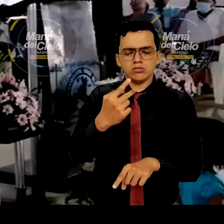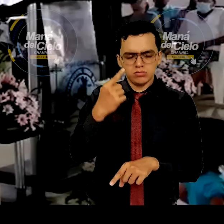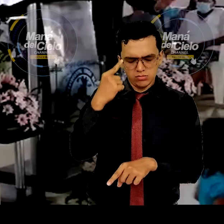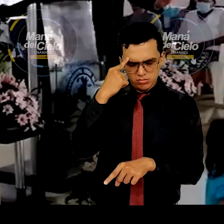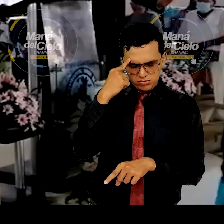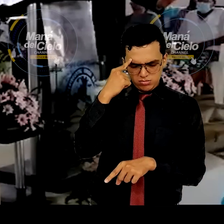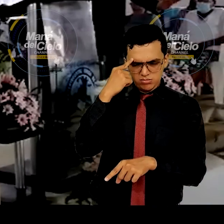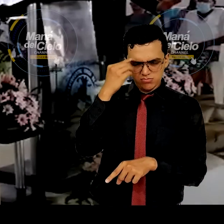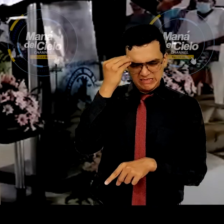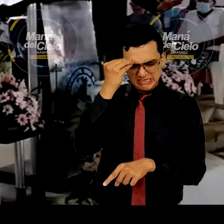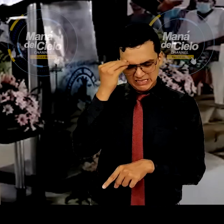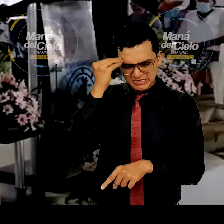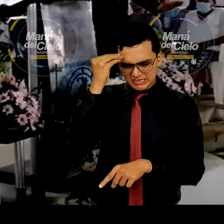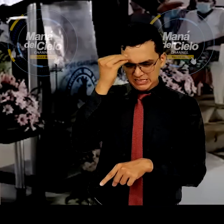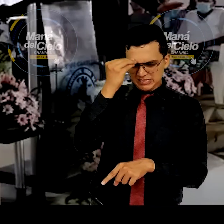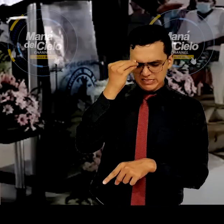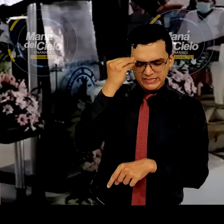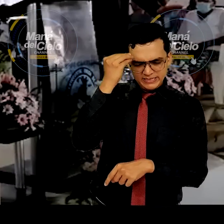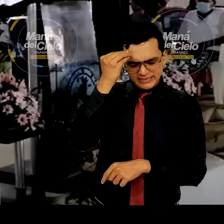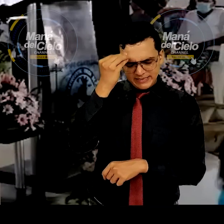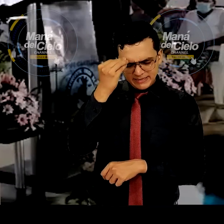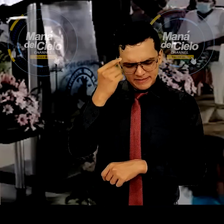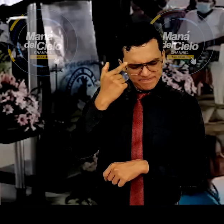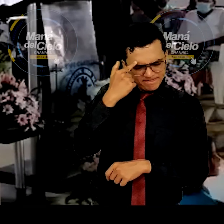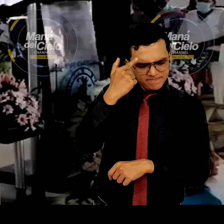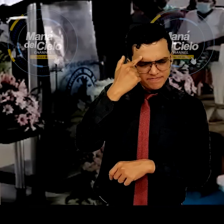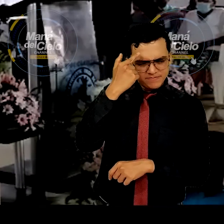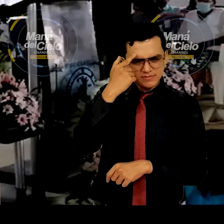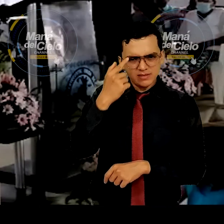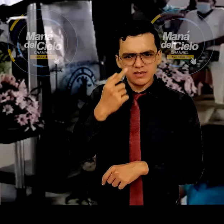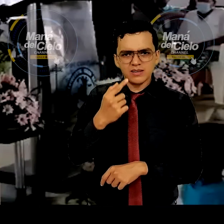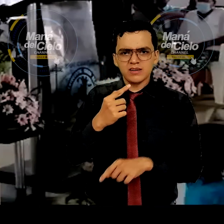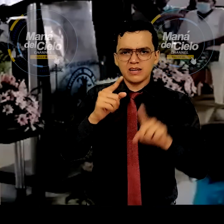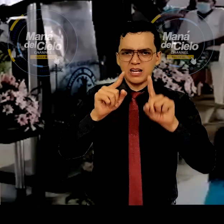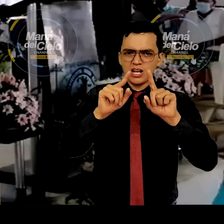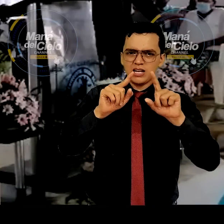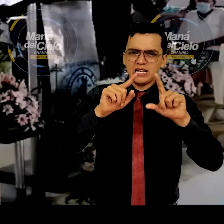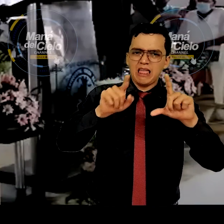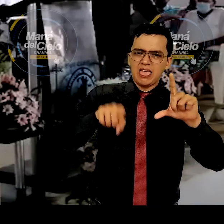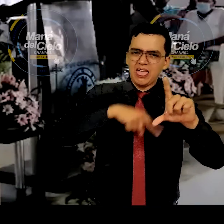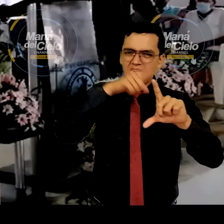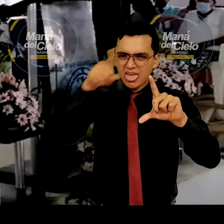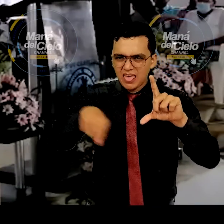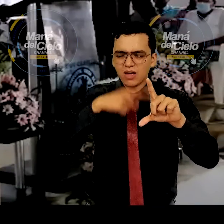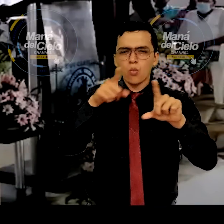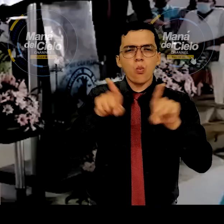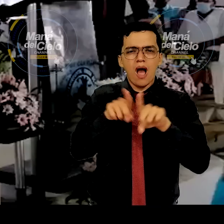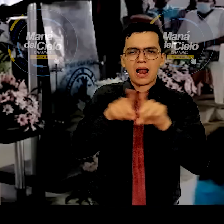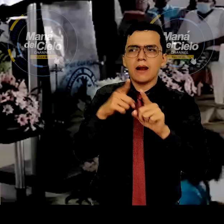pronto pararon la grabación y una voz me dijo, el círculo está roto.